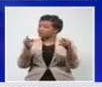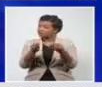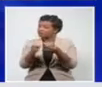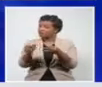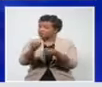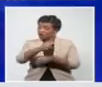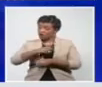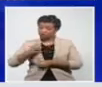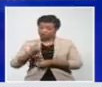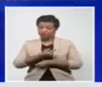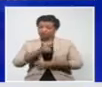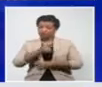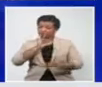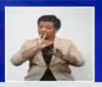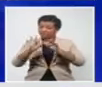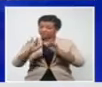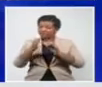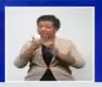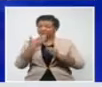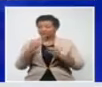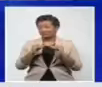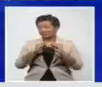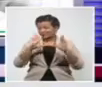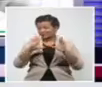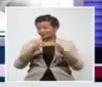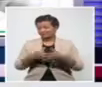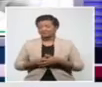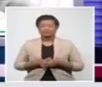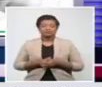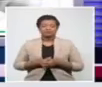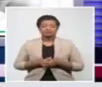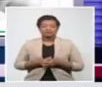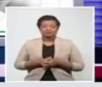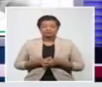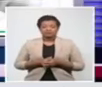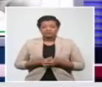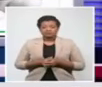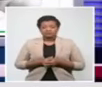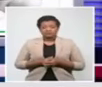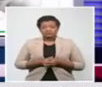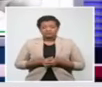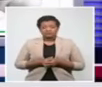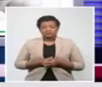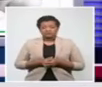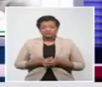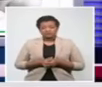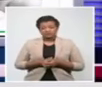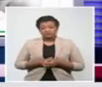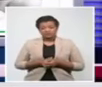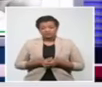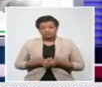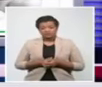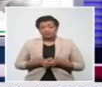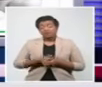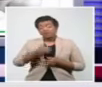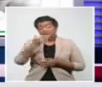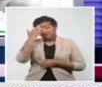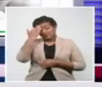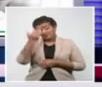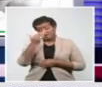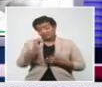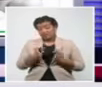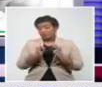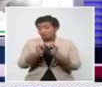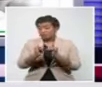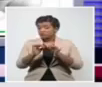a todos. Tengan una excelente jornada y muy bonito día. Gracias, Miguel, a ti por la actualización de la situación epidemiológica en